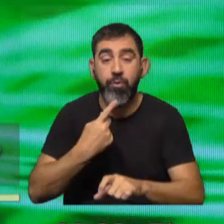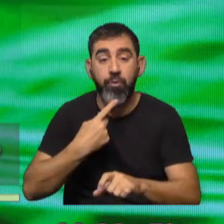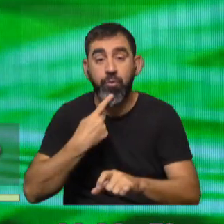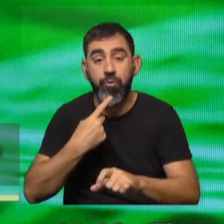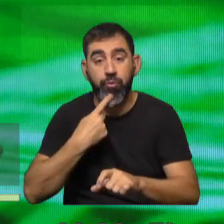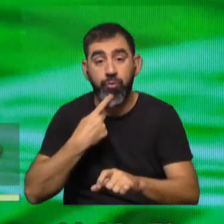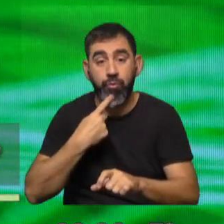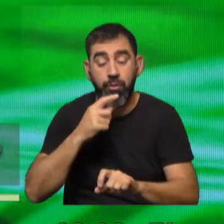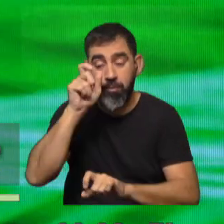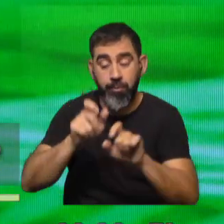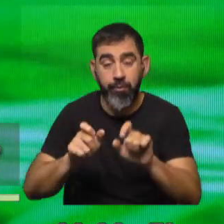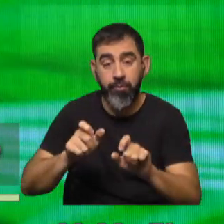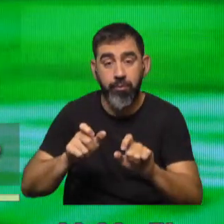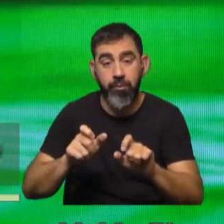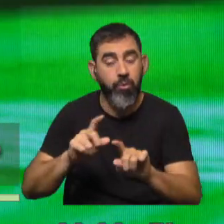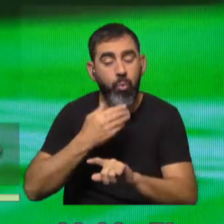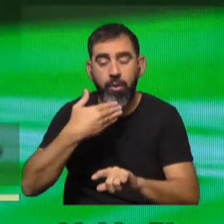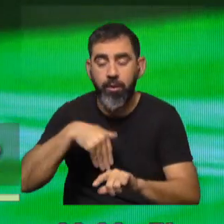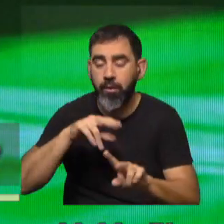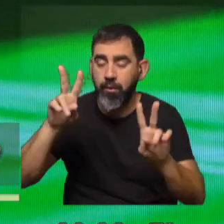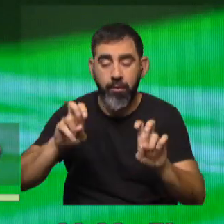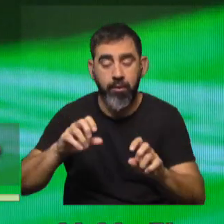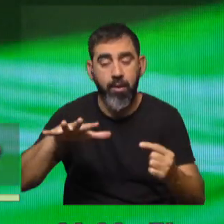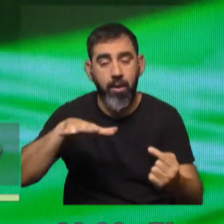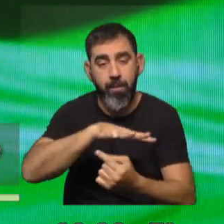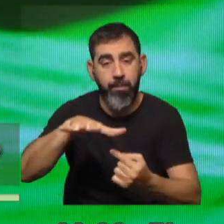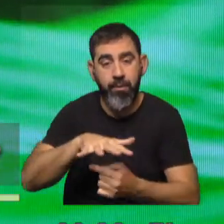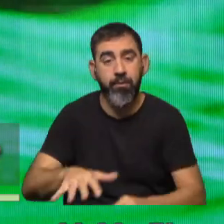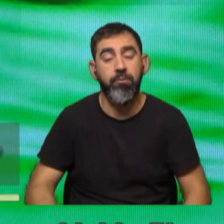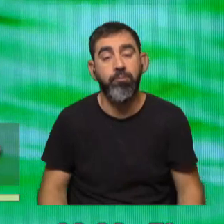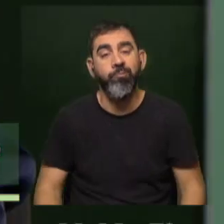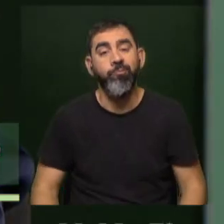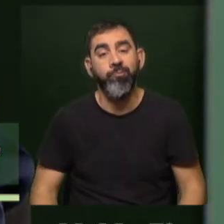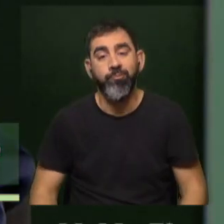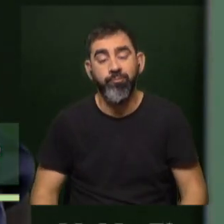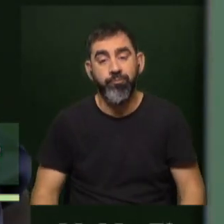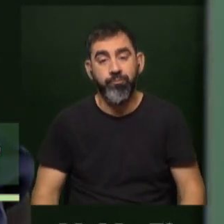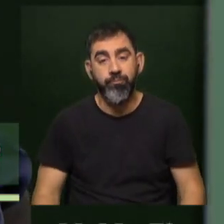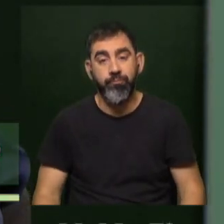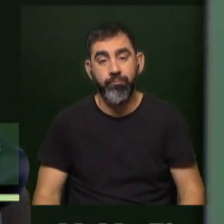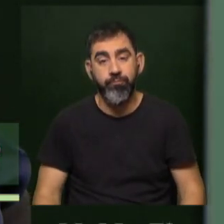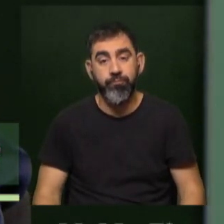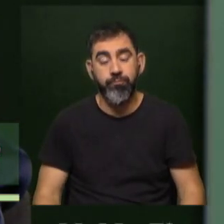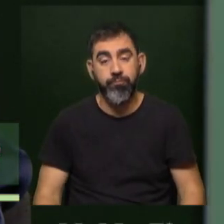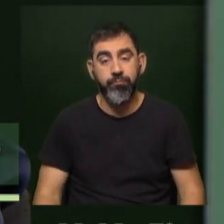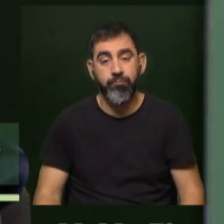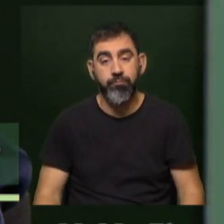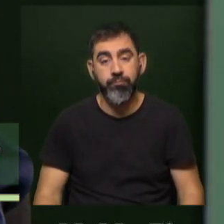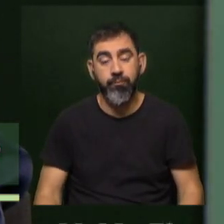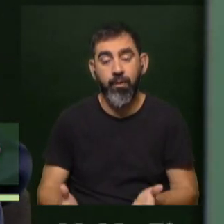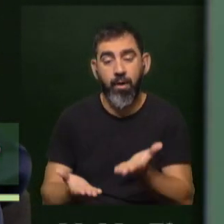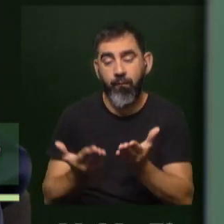político partidarios Siguen sin comprender la temática ambiental en este caso para evaluar lo que lo que pasamos hace